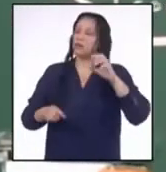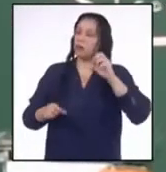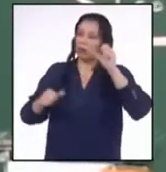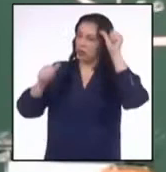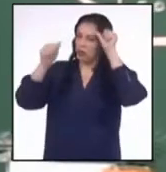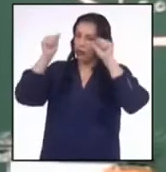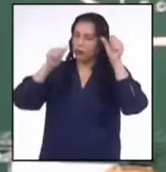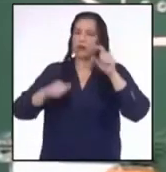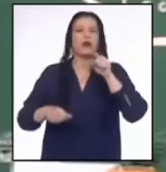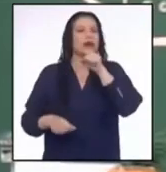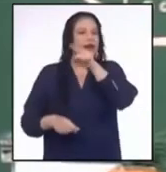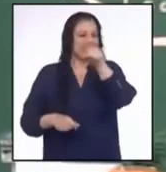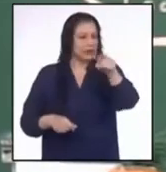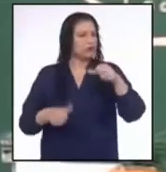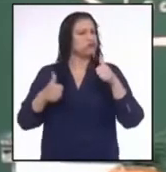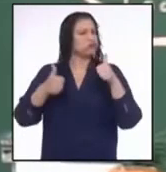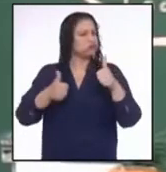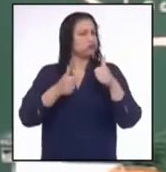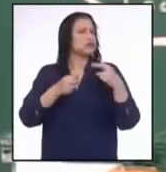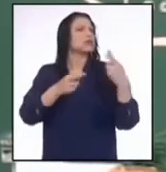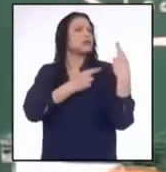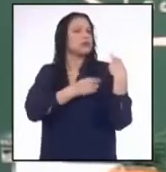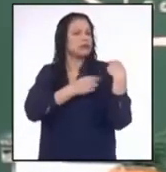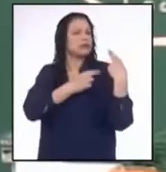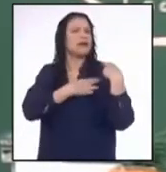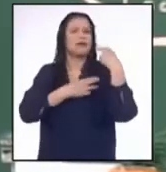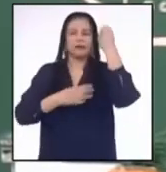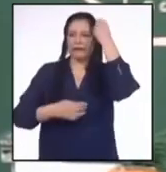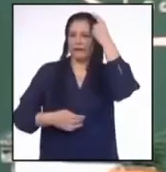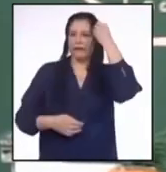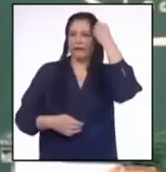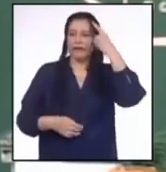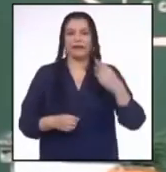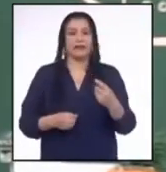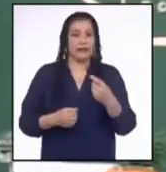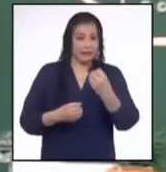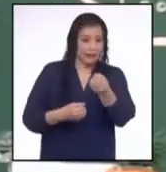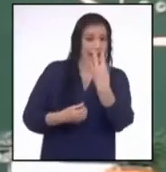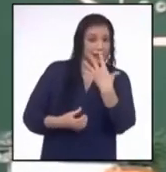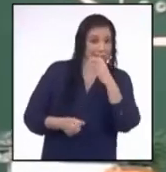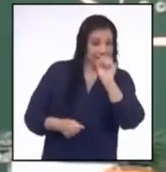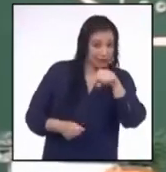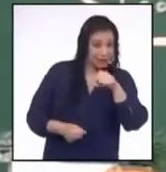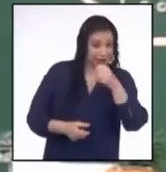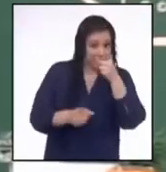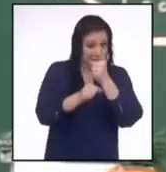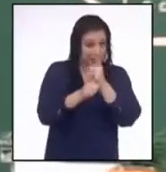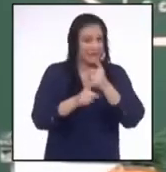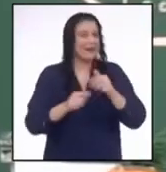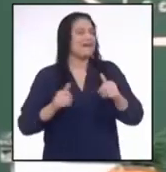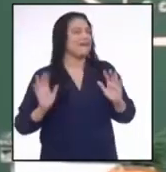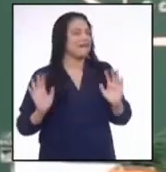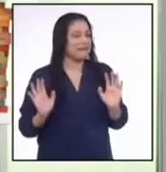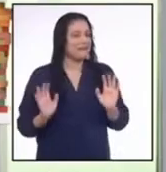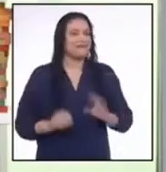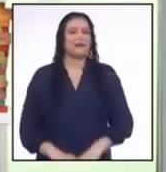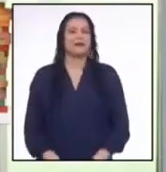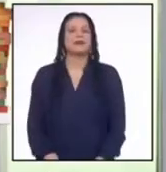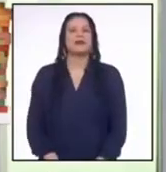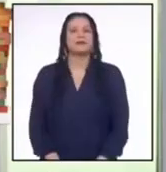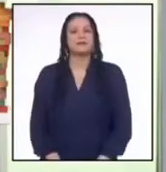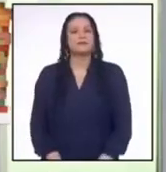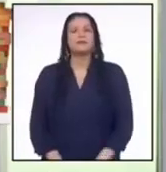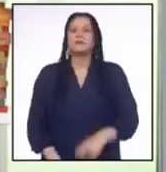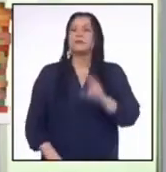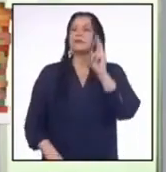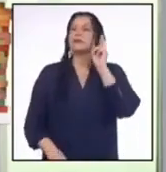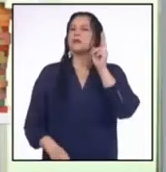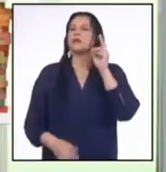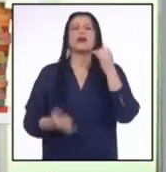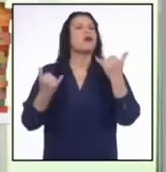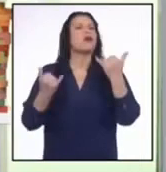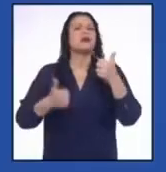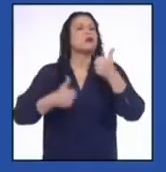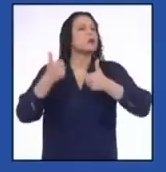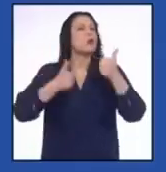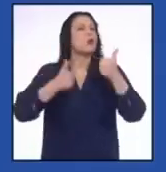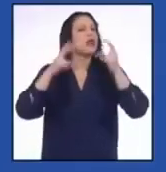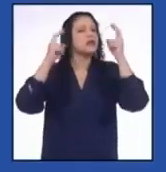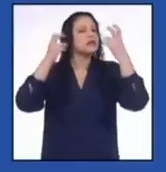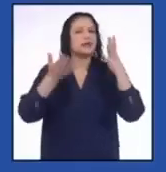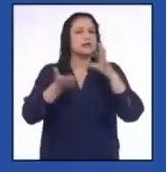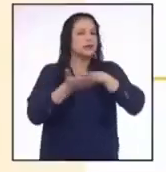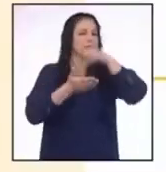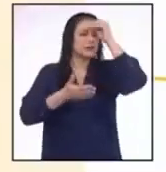dudo. Además, mi gente es bien responsable y consciente, ¿sí o no? Díganme, pues díganme. Ay, a ver. Profesora, ¿qué estudiaremos el día de